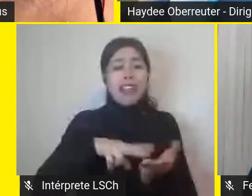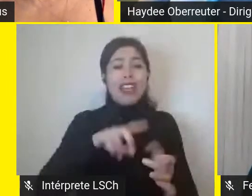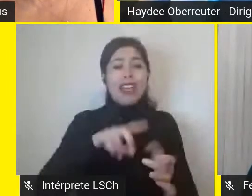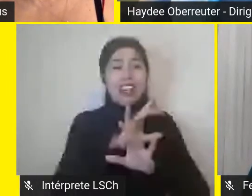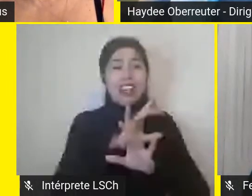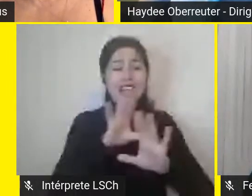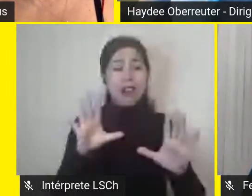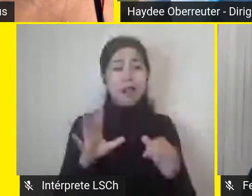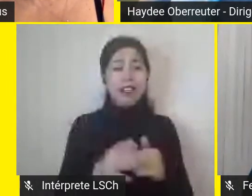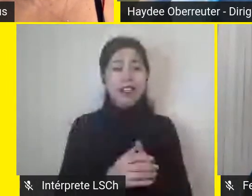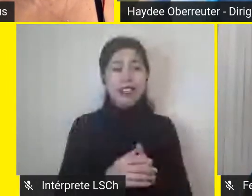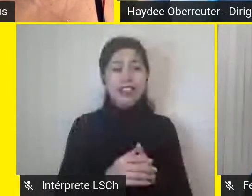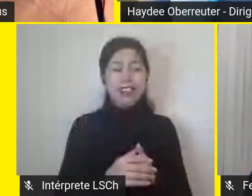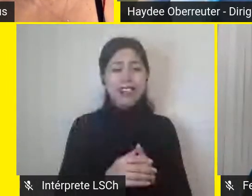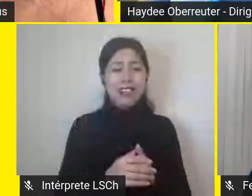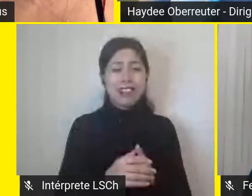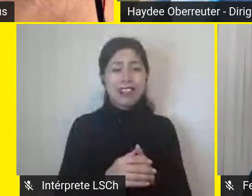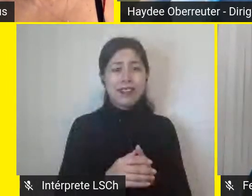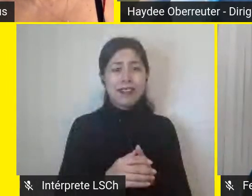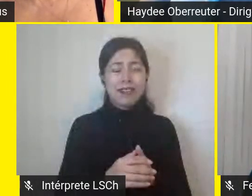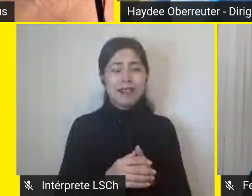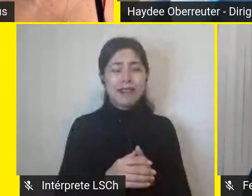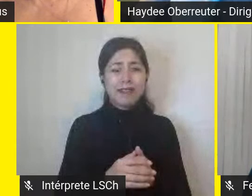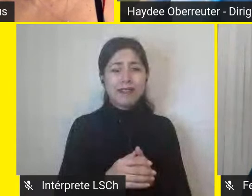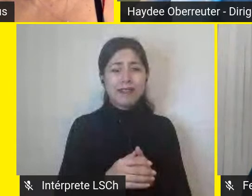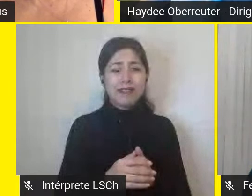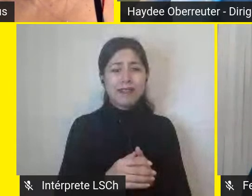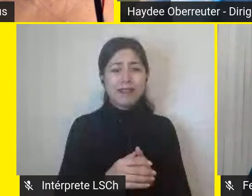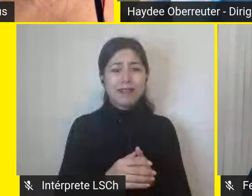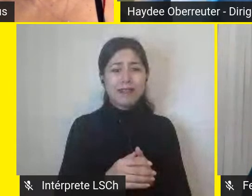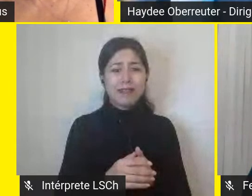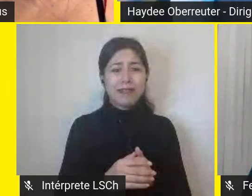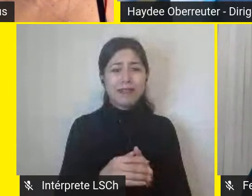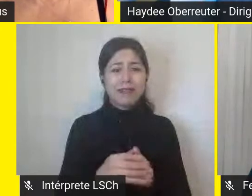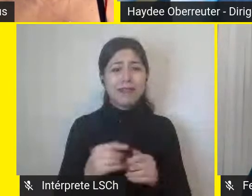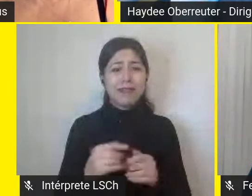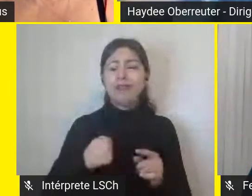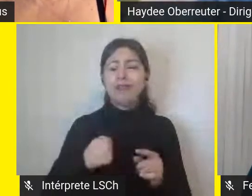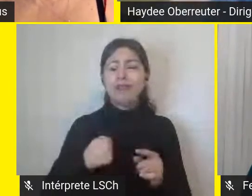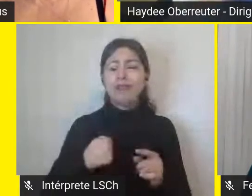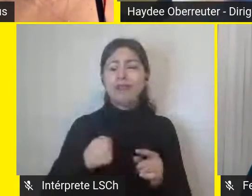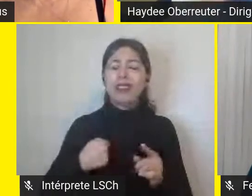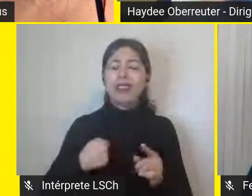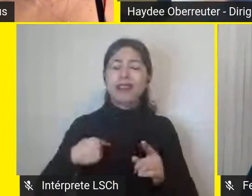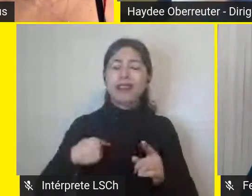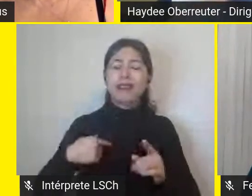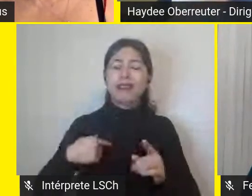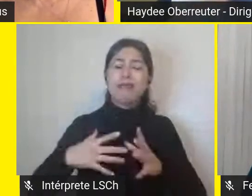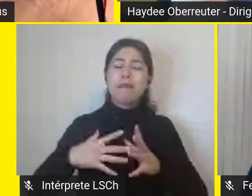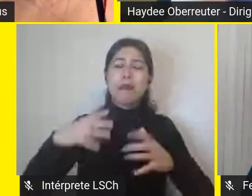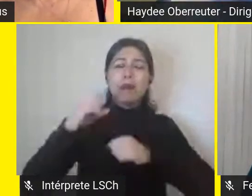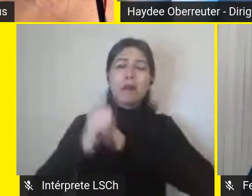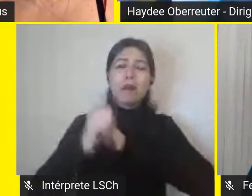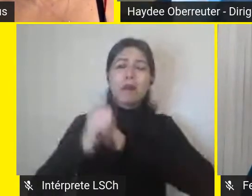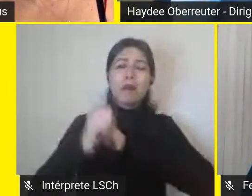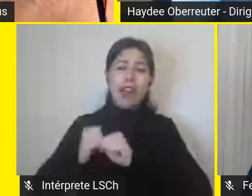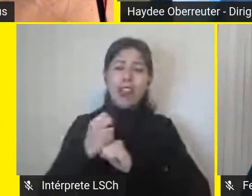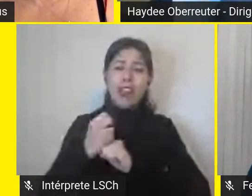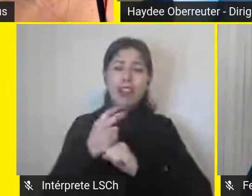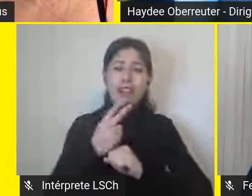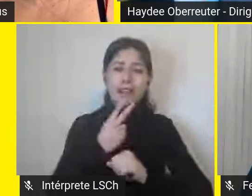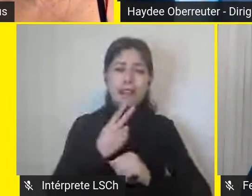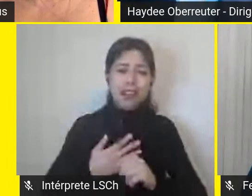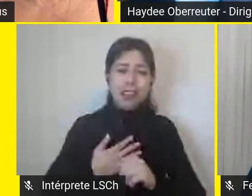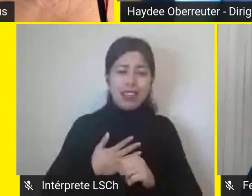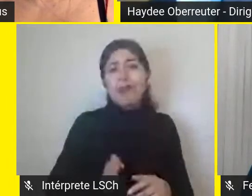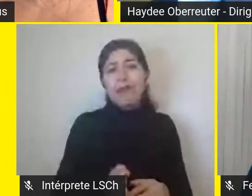tengo ya demasiados años como para seguir haciéndole el jueguito al silencio respecto de mi historia en particular. Porque ya he hablado